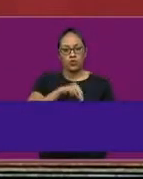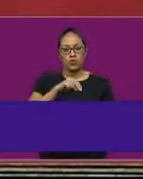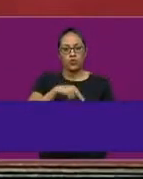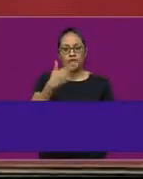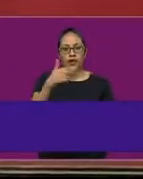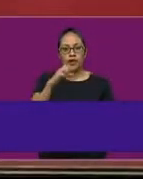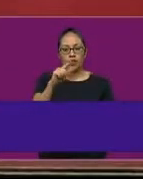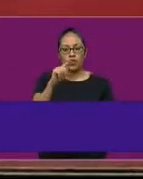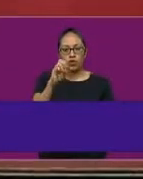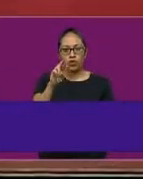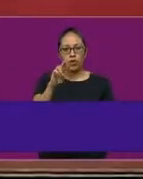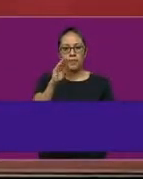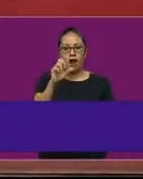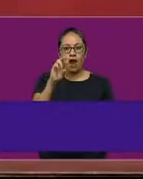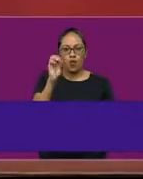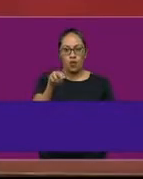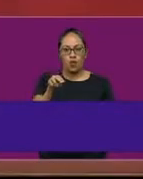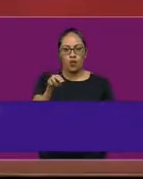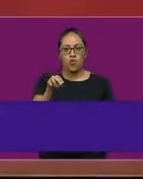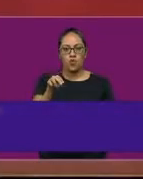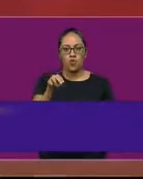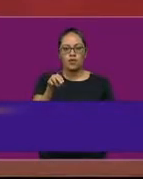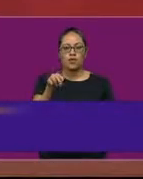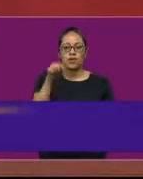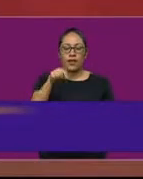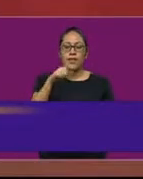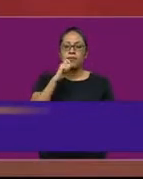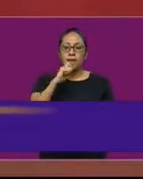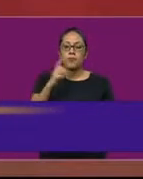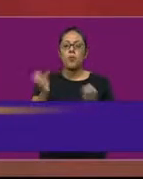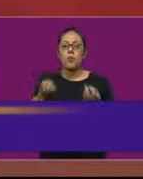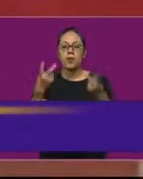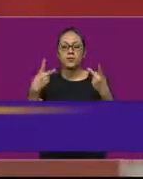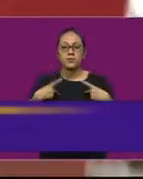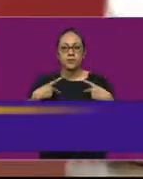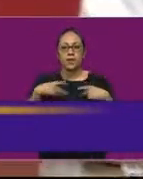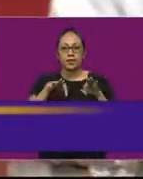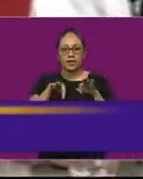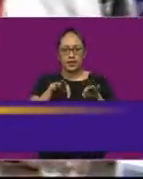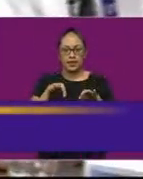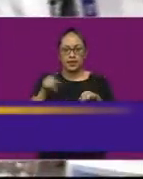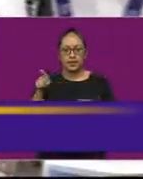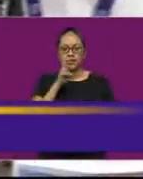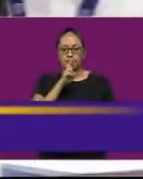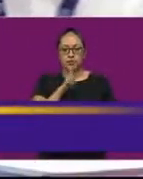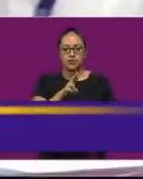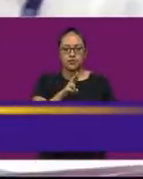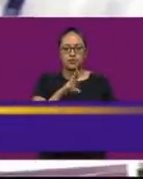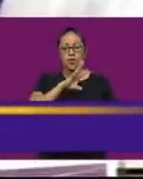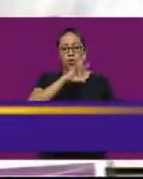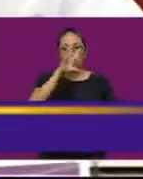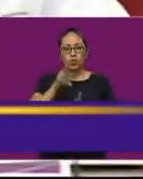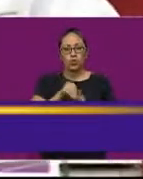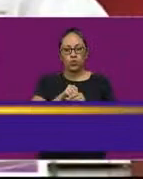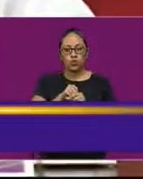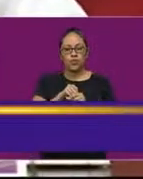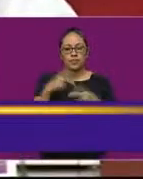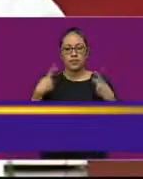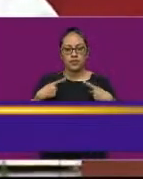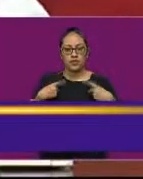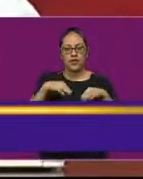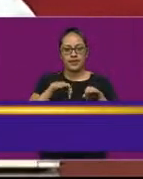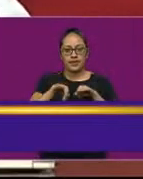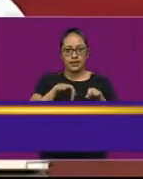áreas especiales de atención. Y Cantú Cuevas aclaró que no hay más restricciones en la entidad que las actividades y